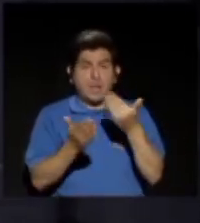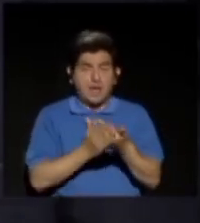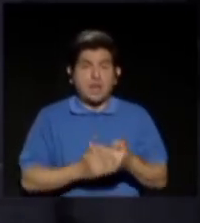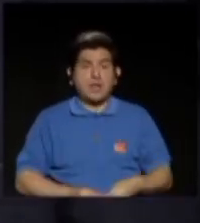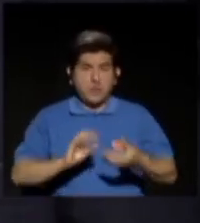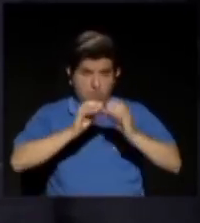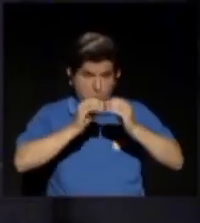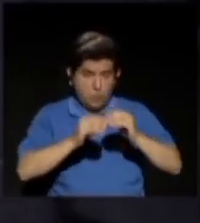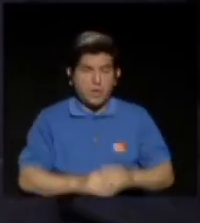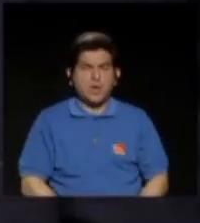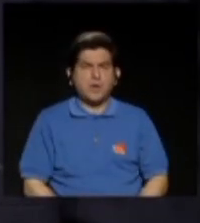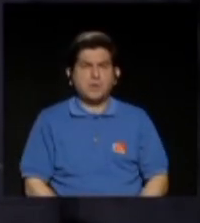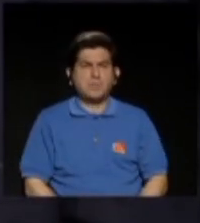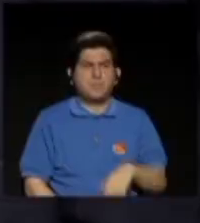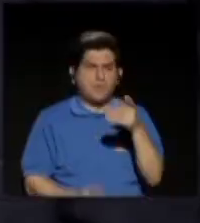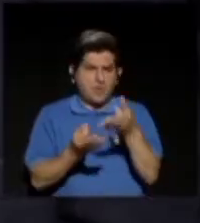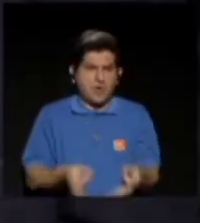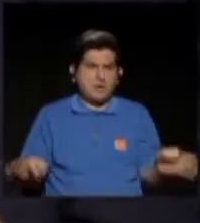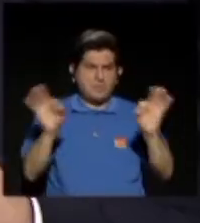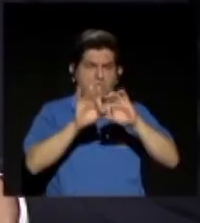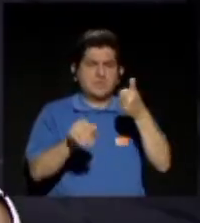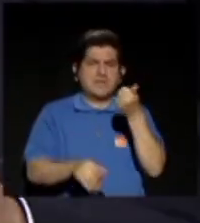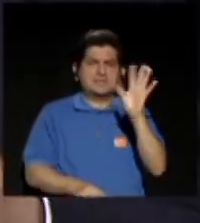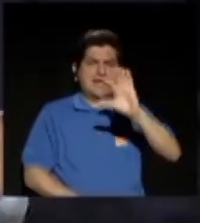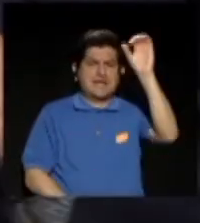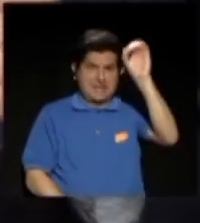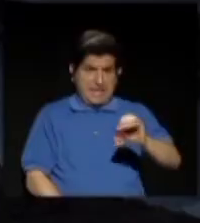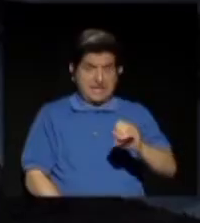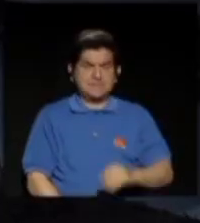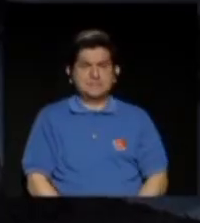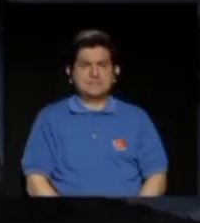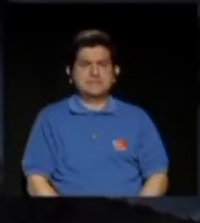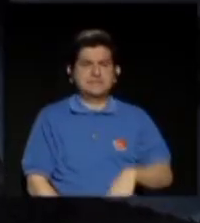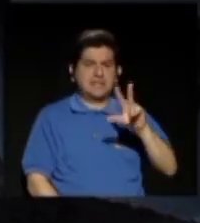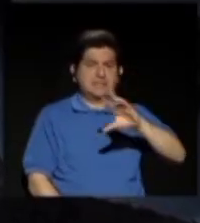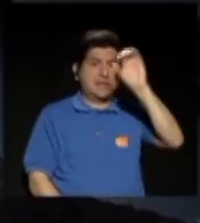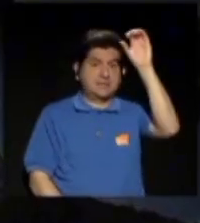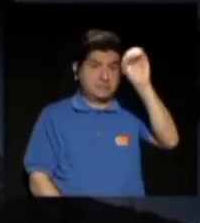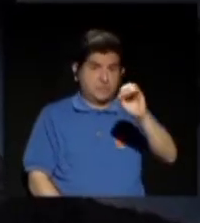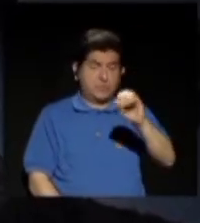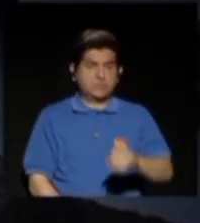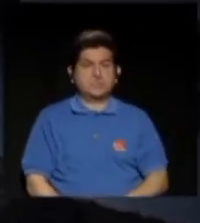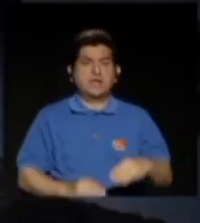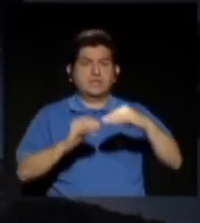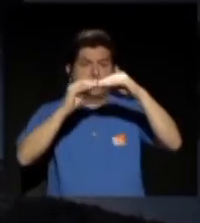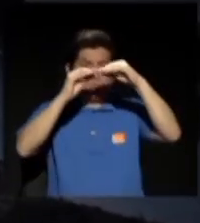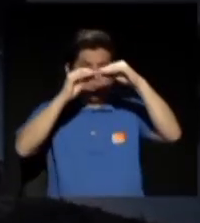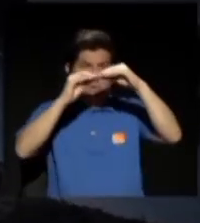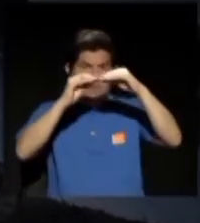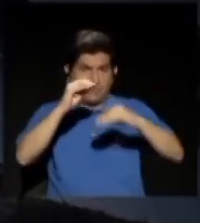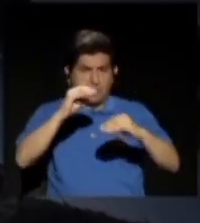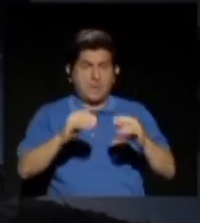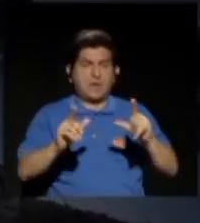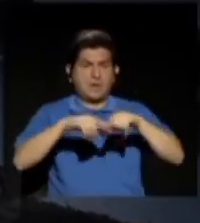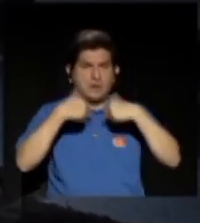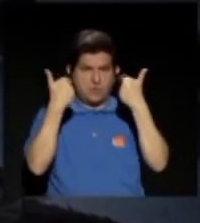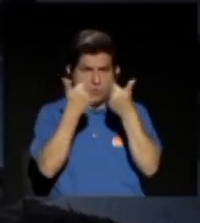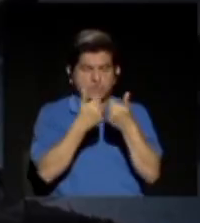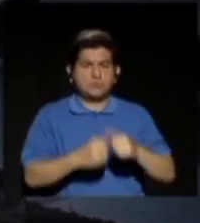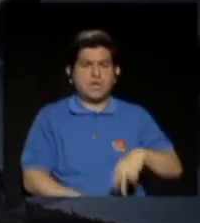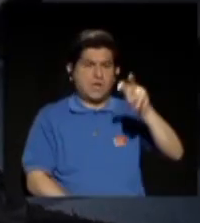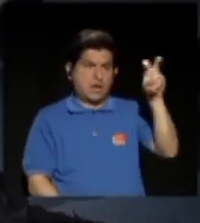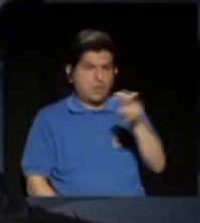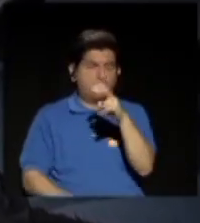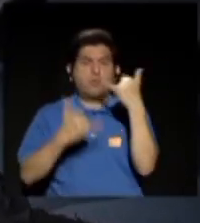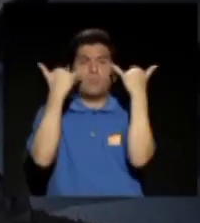ponderación de aproximadamente el 15%. Quiere decir que ese 3% aproximado que perdió el grupo de transporte es el